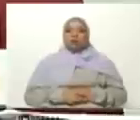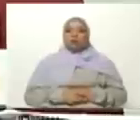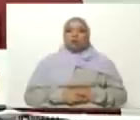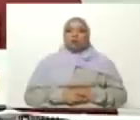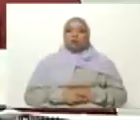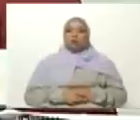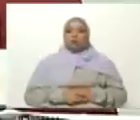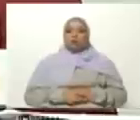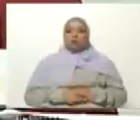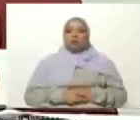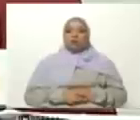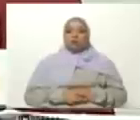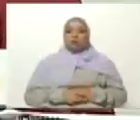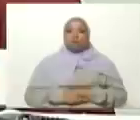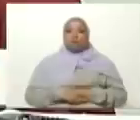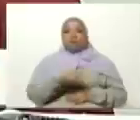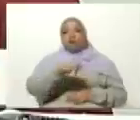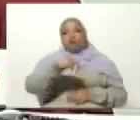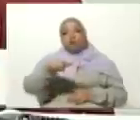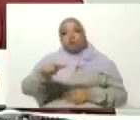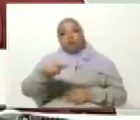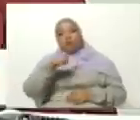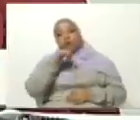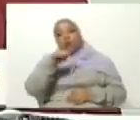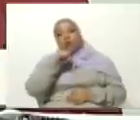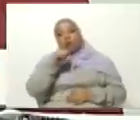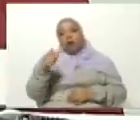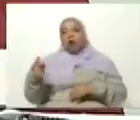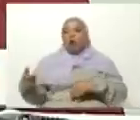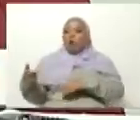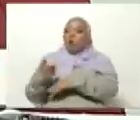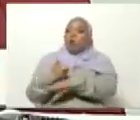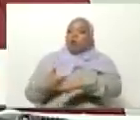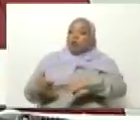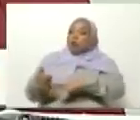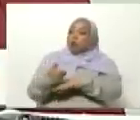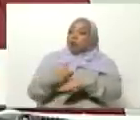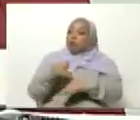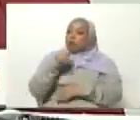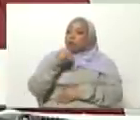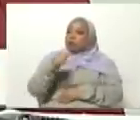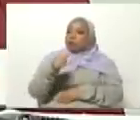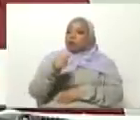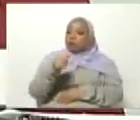país en caso de que esos sectores lleguen a gobernar este país.